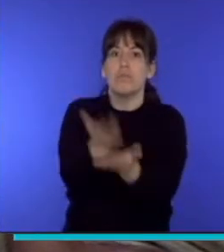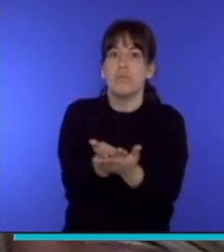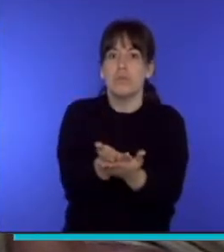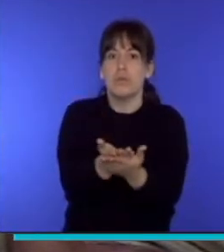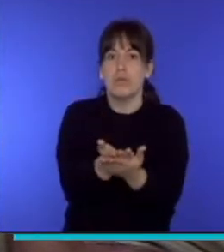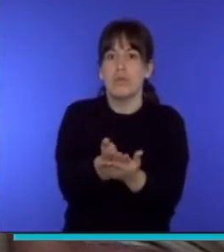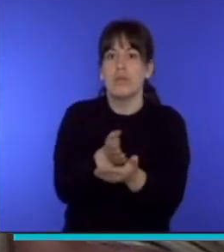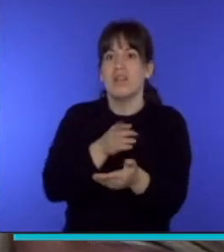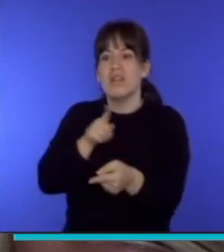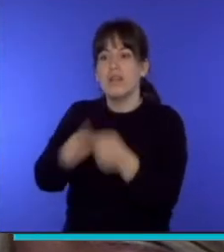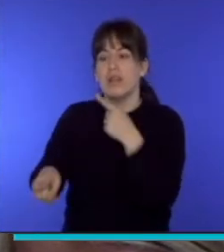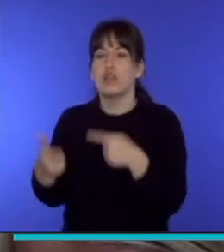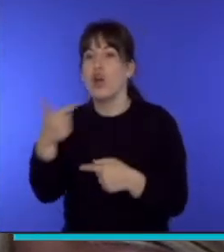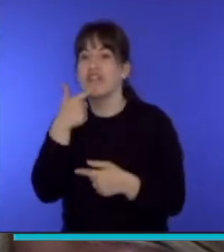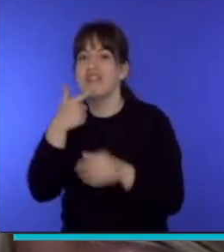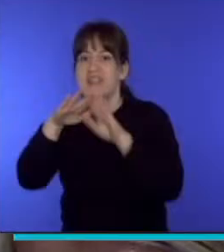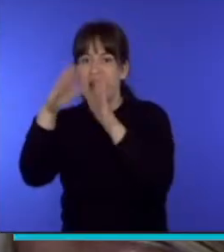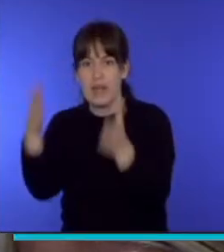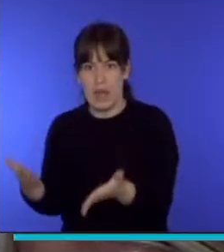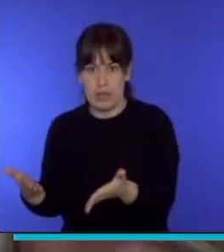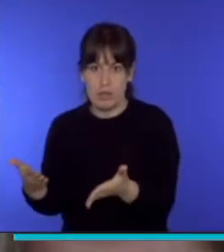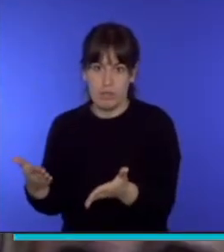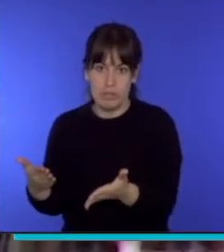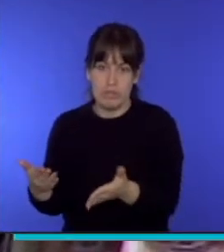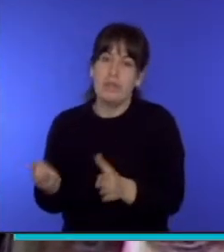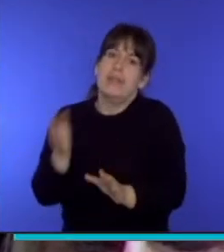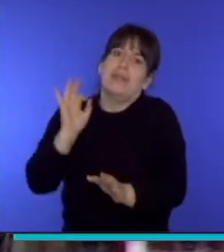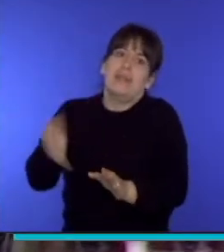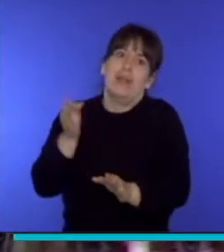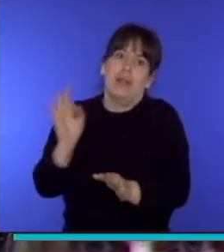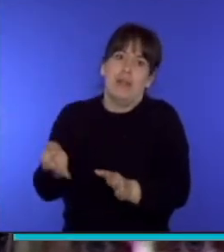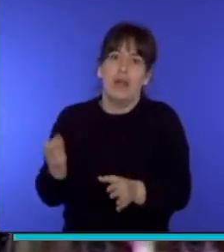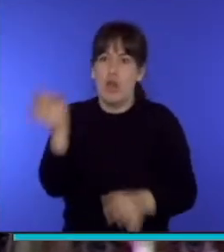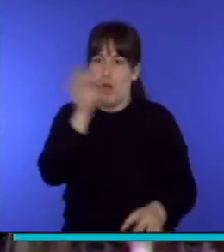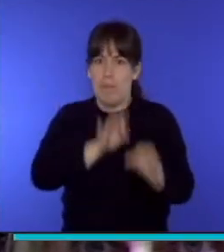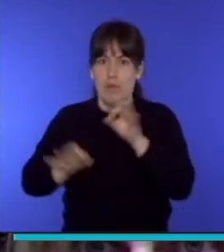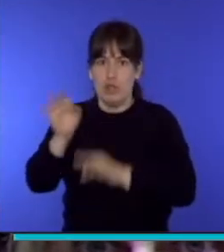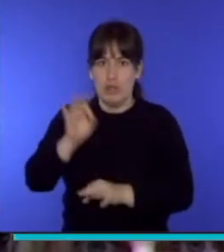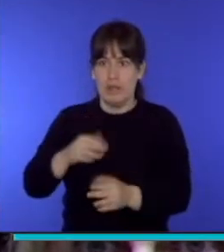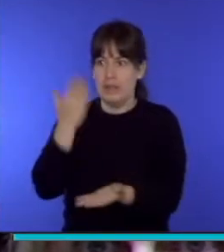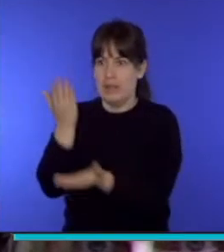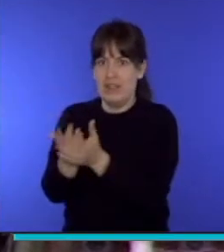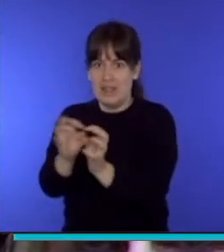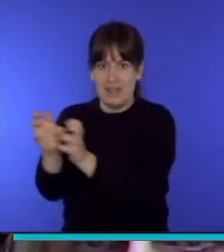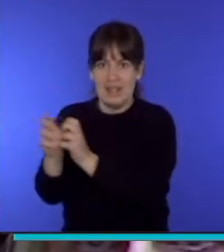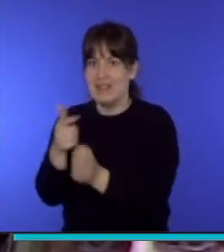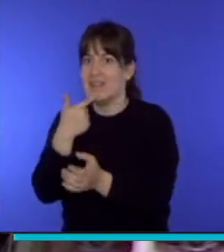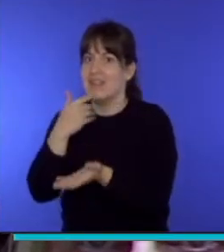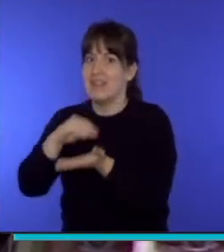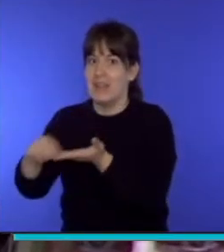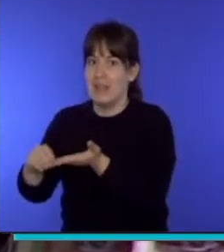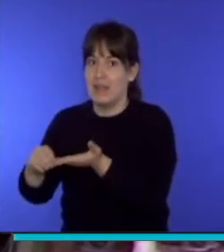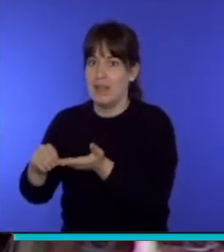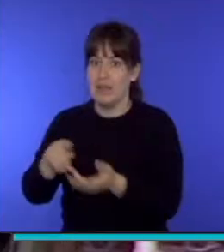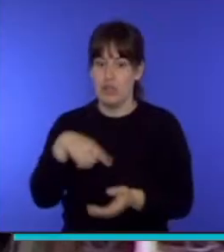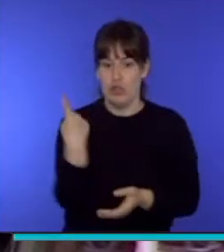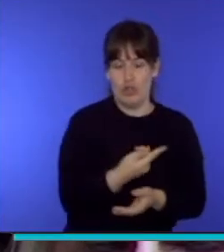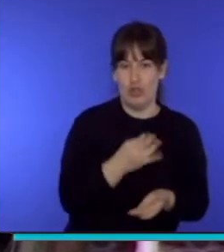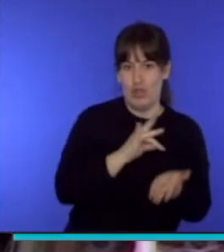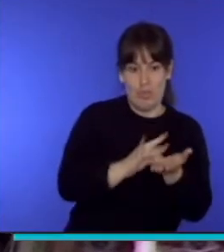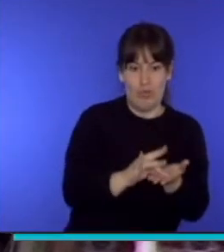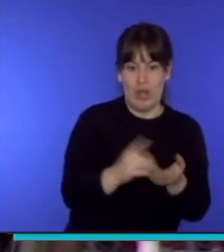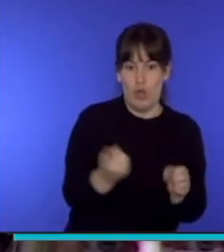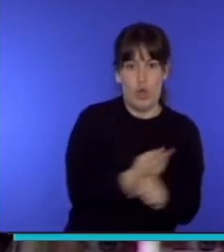Honorable Senado de la Nación. Sabido es que si un proyecto está en tratamiento en el Senado de la Nación, no podemos tratarlo en la Cámara de